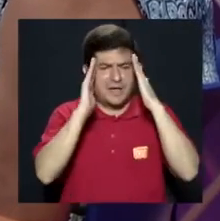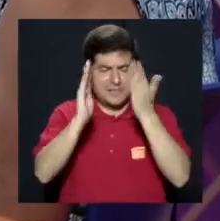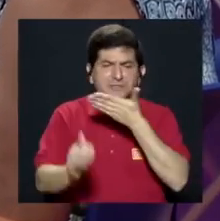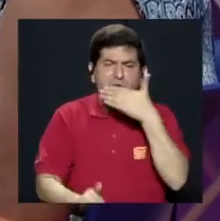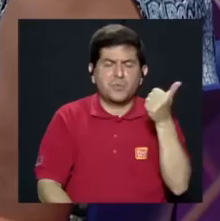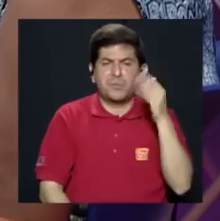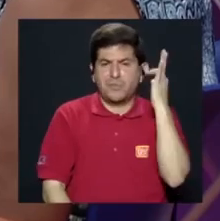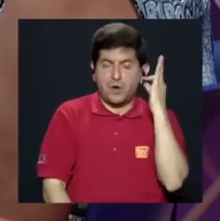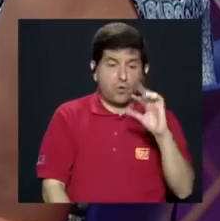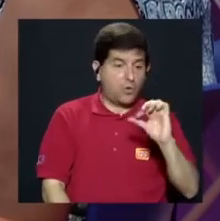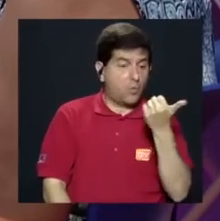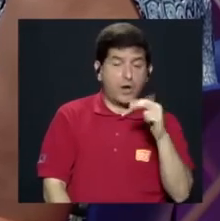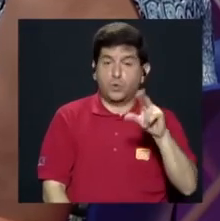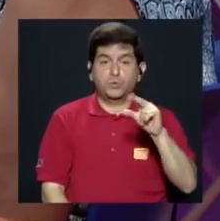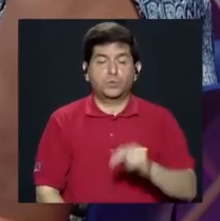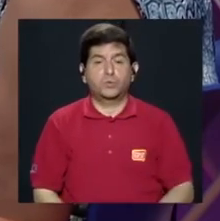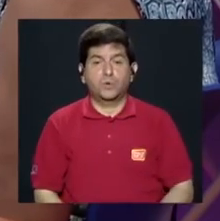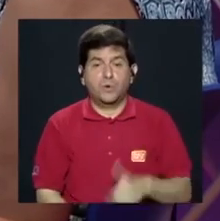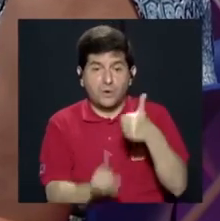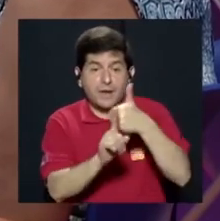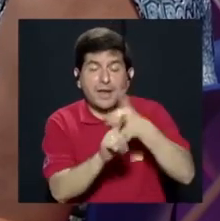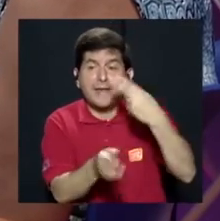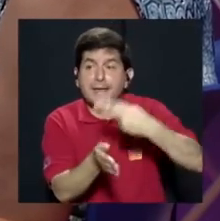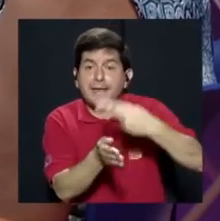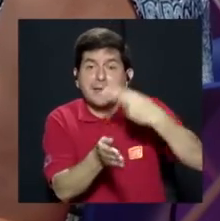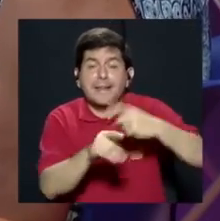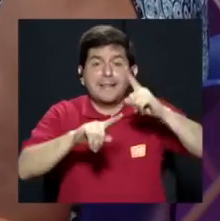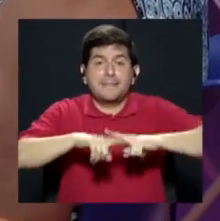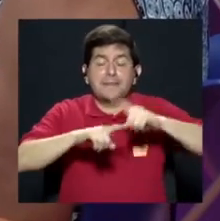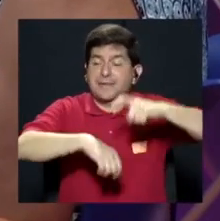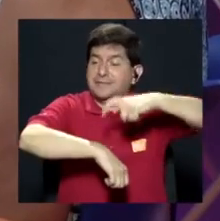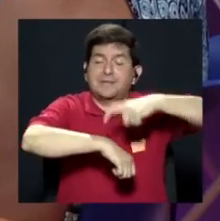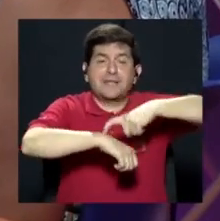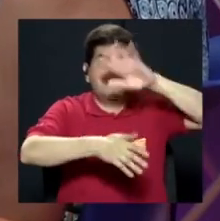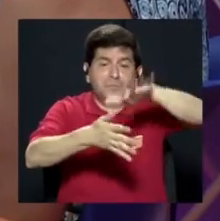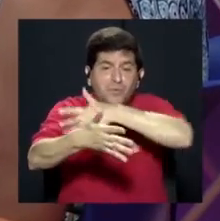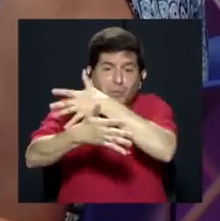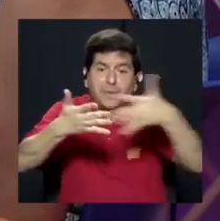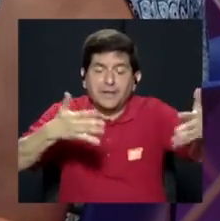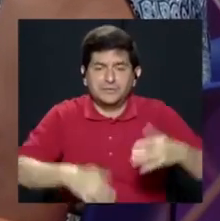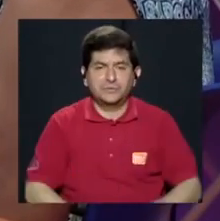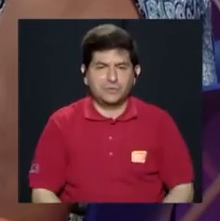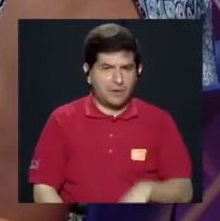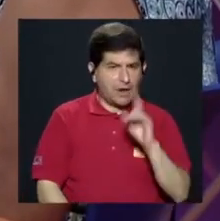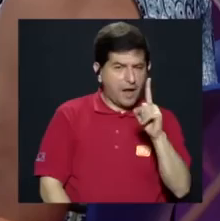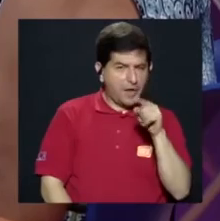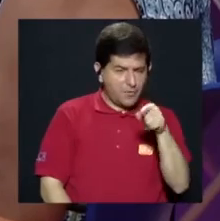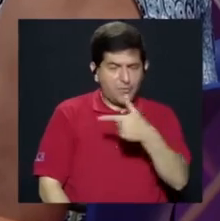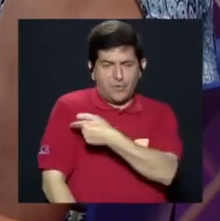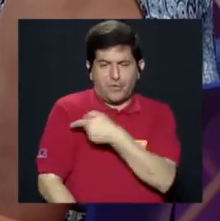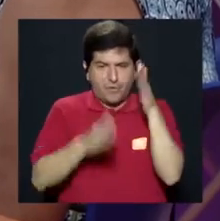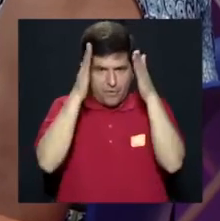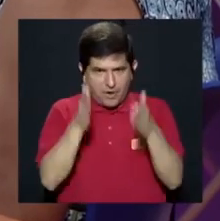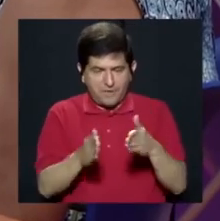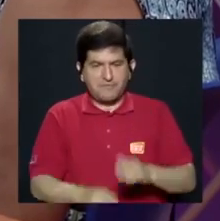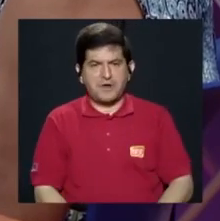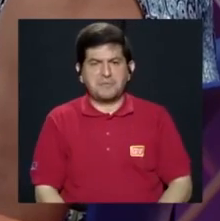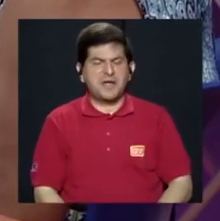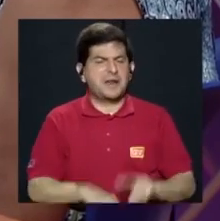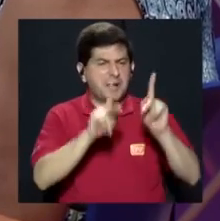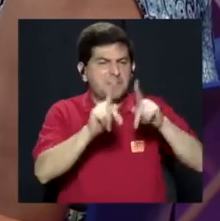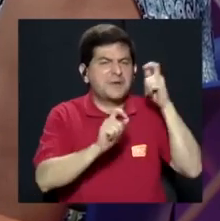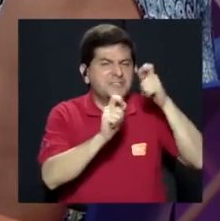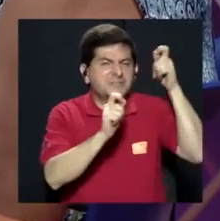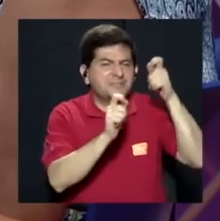las mujeres y en tal otro hospital. O incluso dentro de los mismos hospitales depende del turno. Entonces hay un turno donde si el enfermero o la enfermera obstetra es fulanito